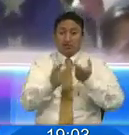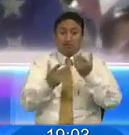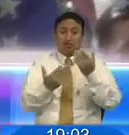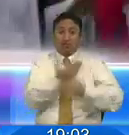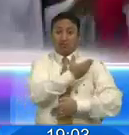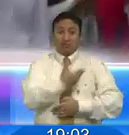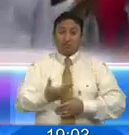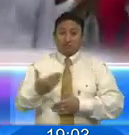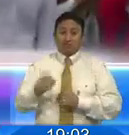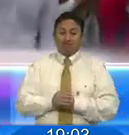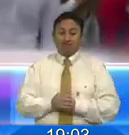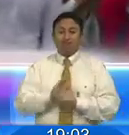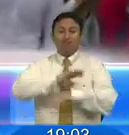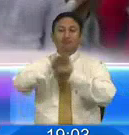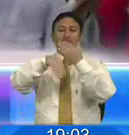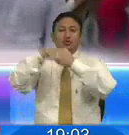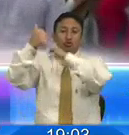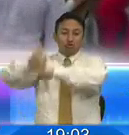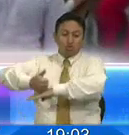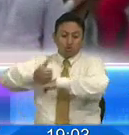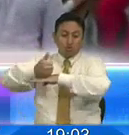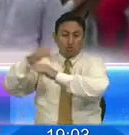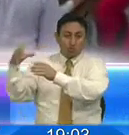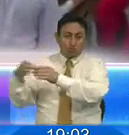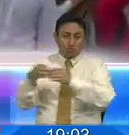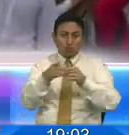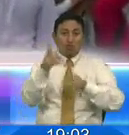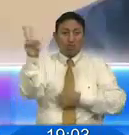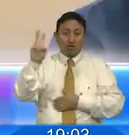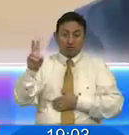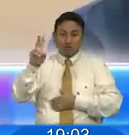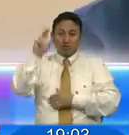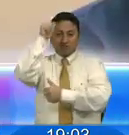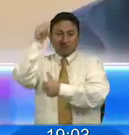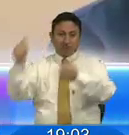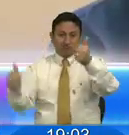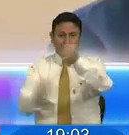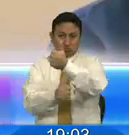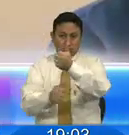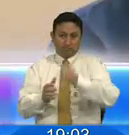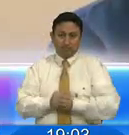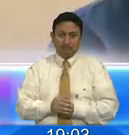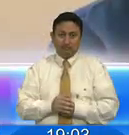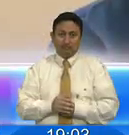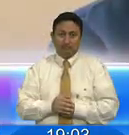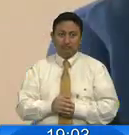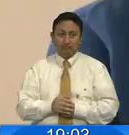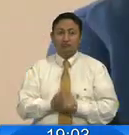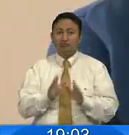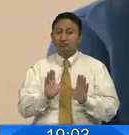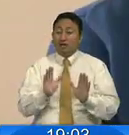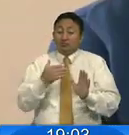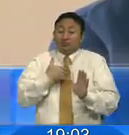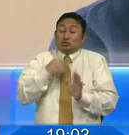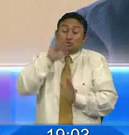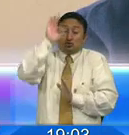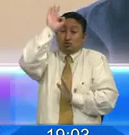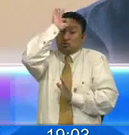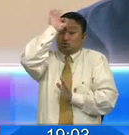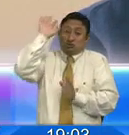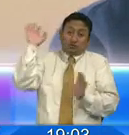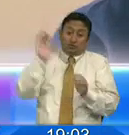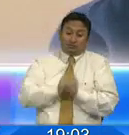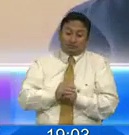es que todos los poderes del estado en venezuela lo reconozcan como tal pero no sé hasta qué punto desde el punto de vista del